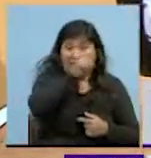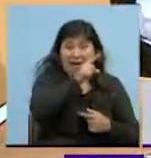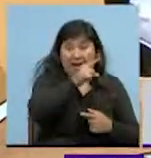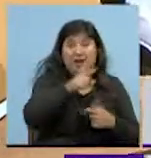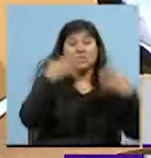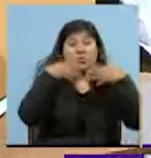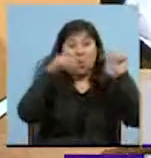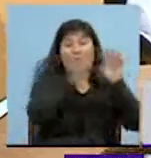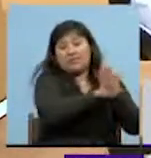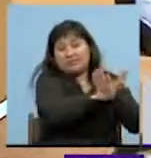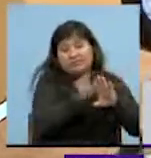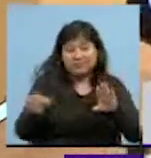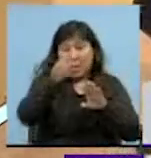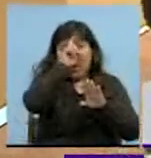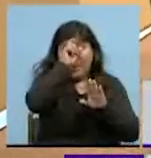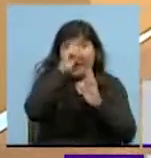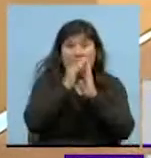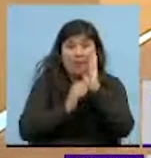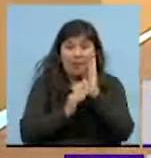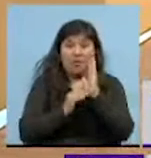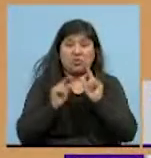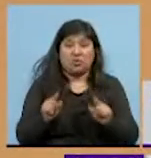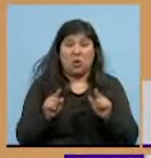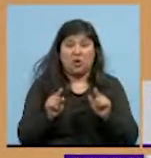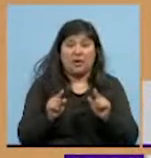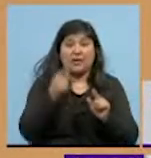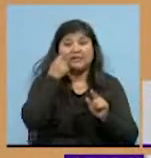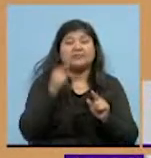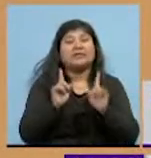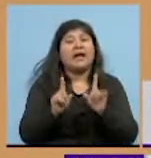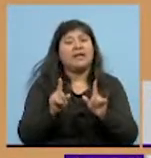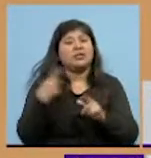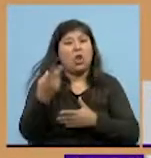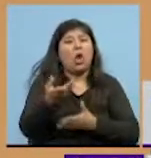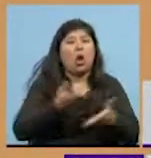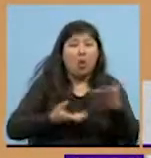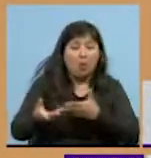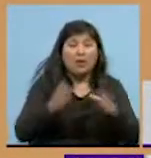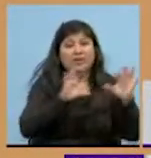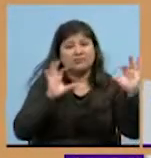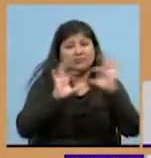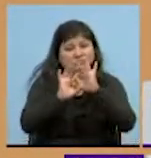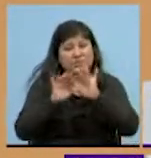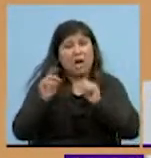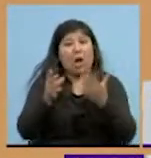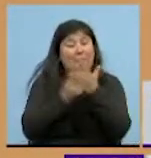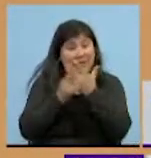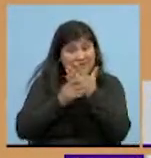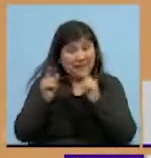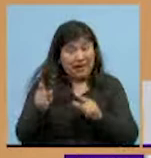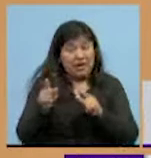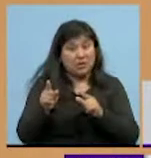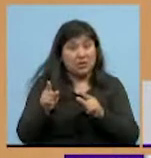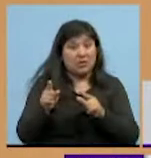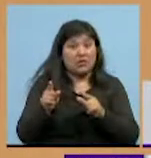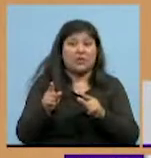apoyo, sobre todo del nivel central del ministerio, que no solamente ahora en este momento, en esta gestión